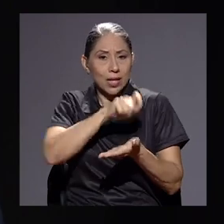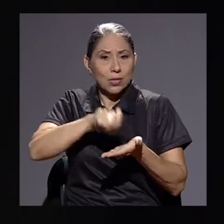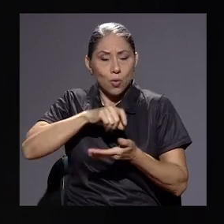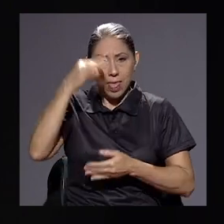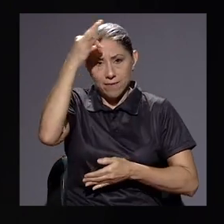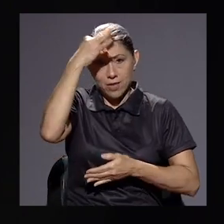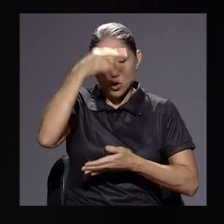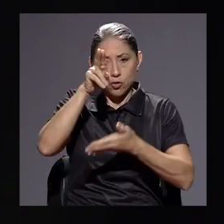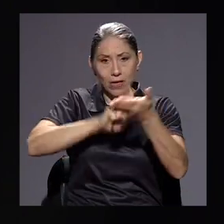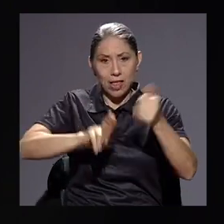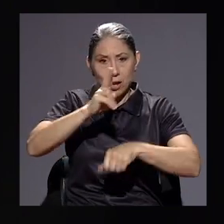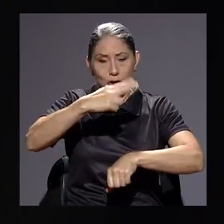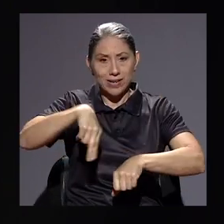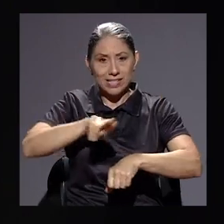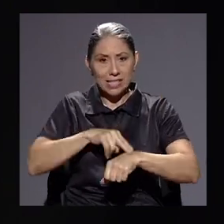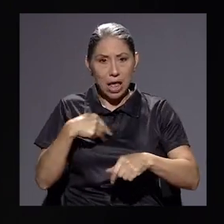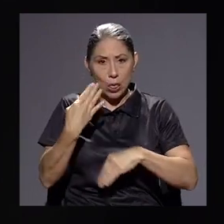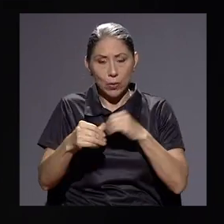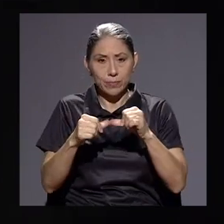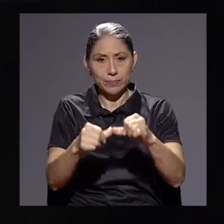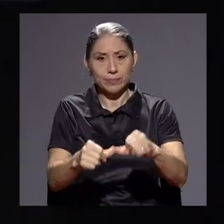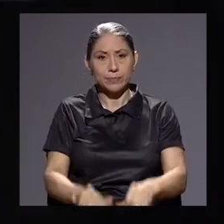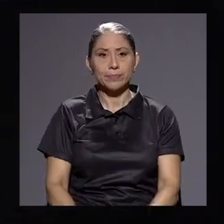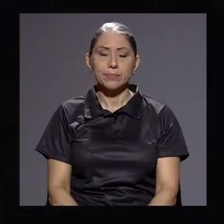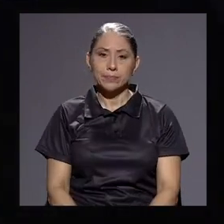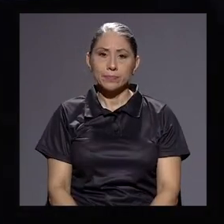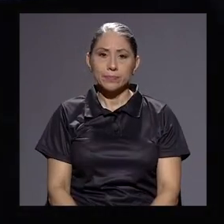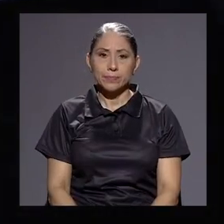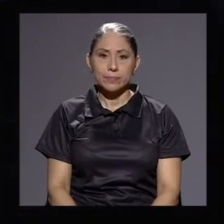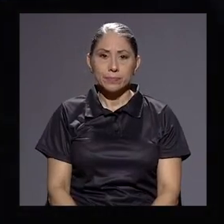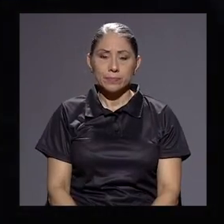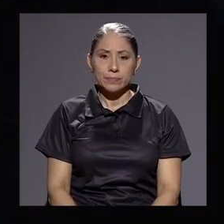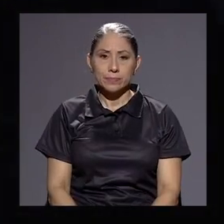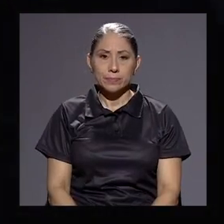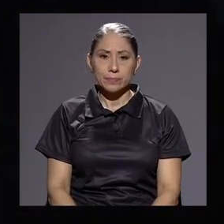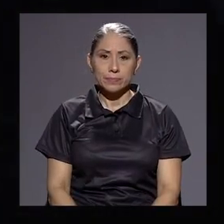de Filosofía de la Universidad Nacional. Ya regresamos.